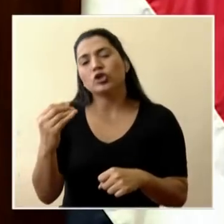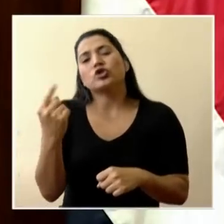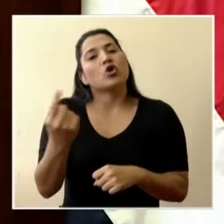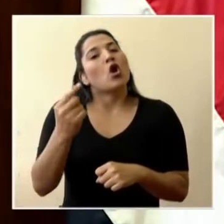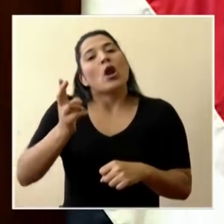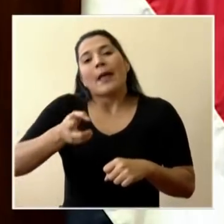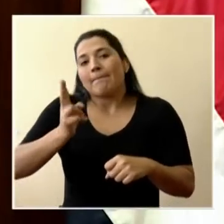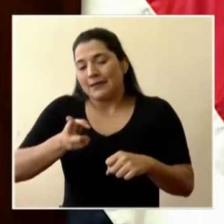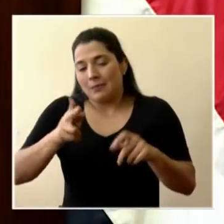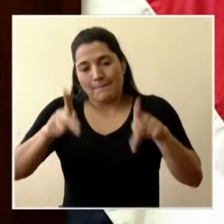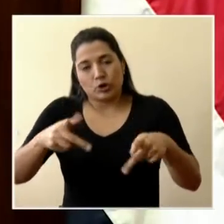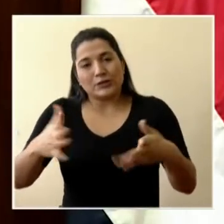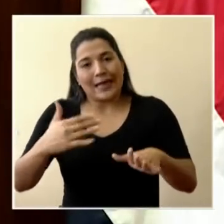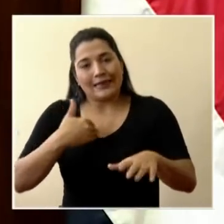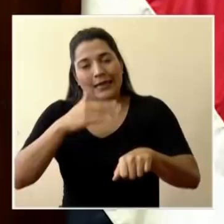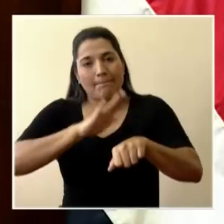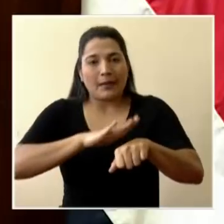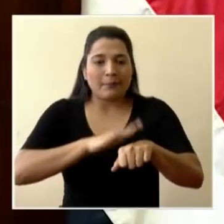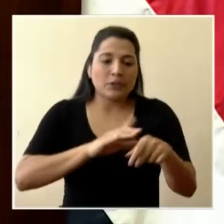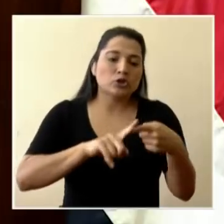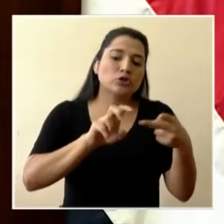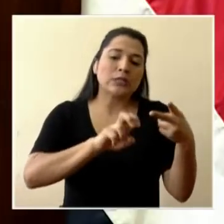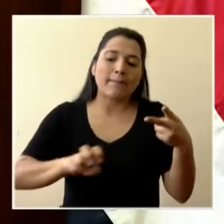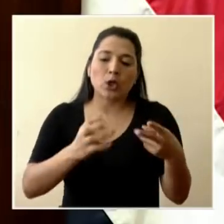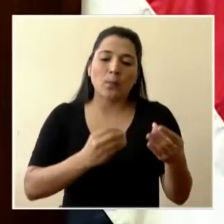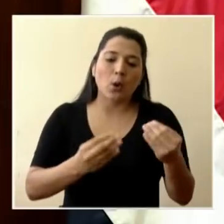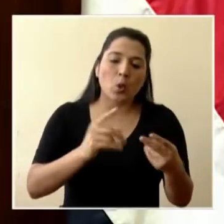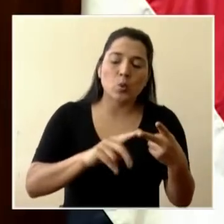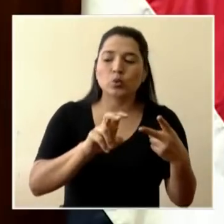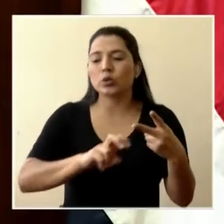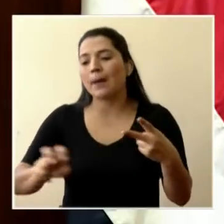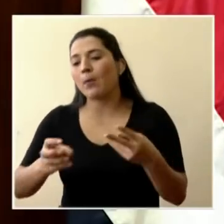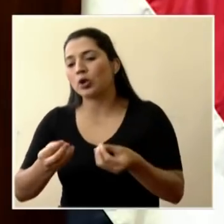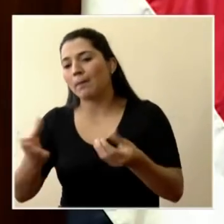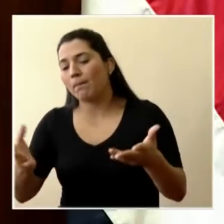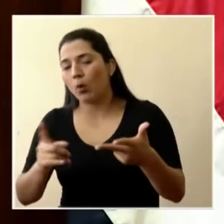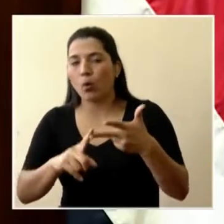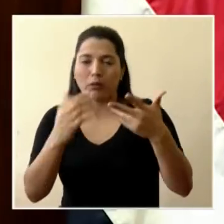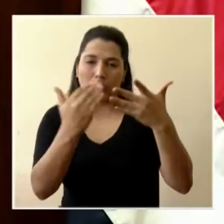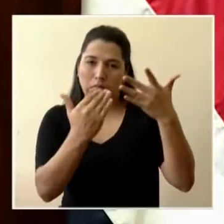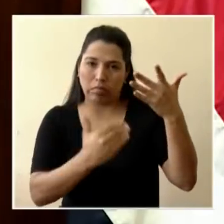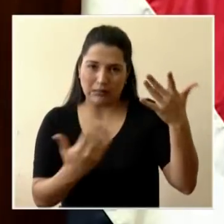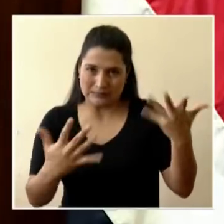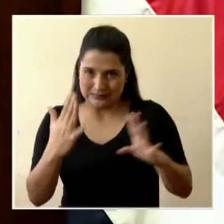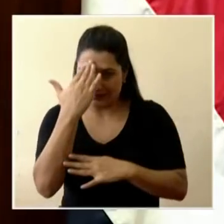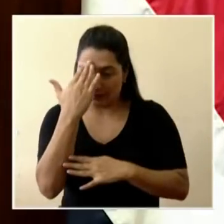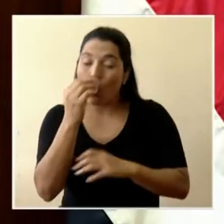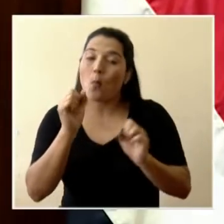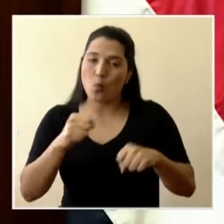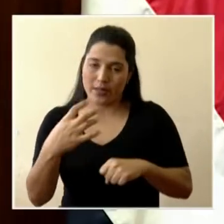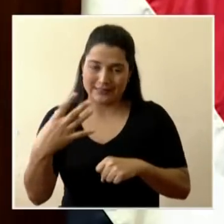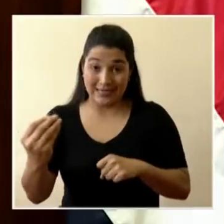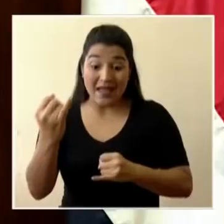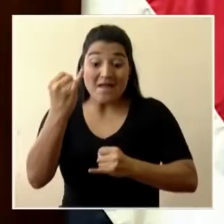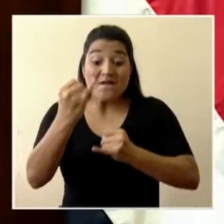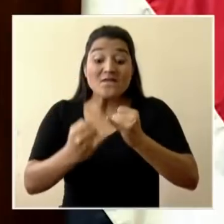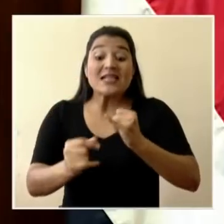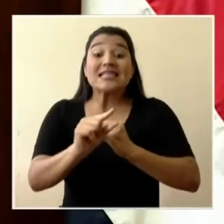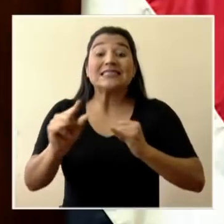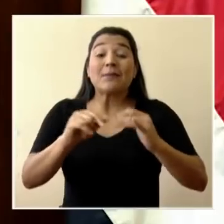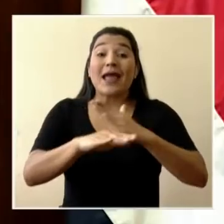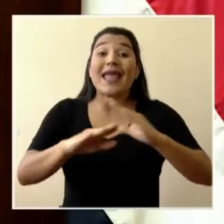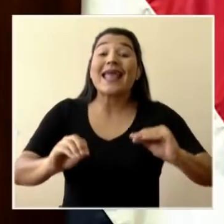transporte de mercancías, vehículos de transporte público y todas las excepciones que ya conocemos. Los fines de semana, en el día,